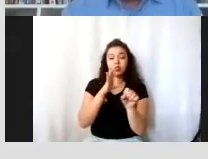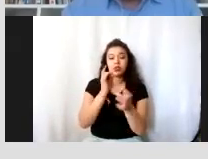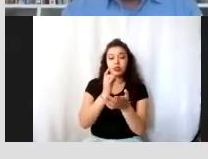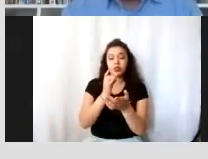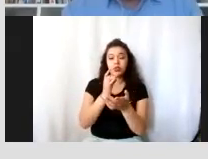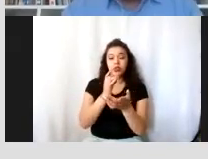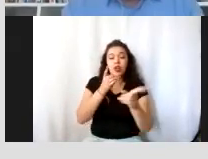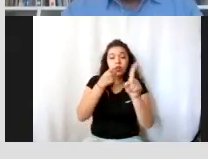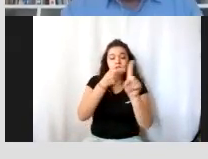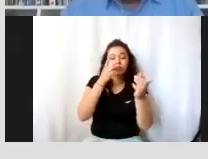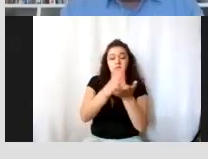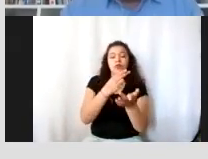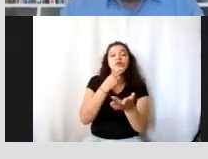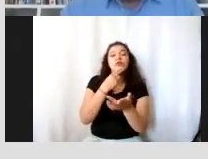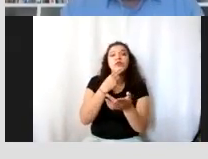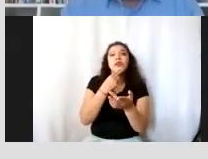Permítanme.